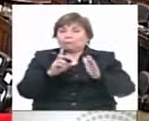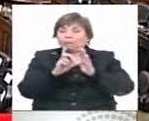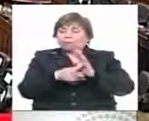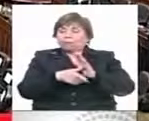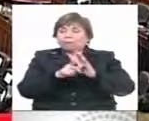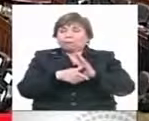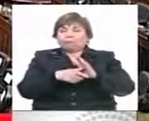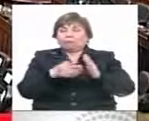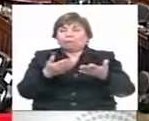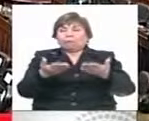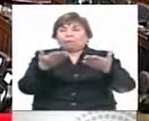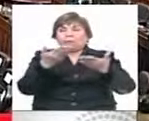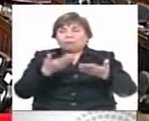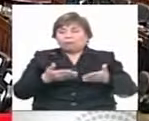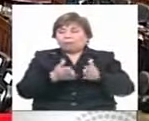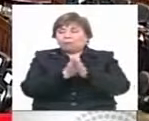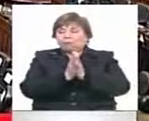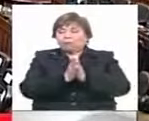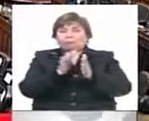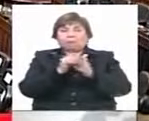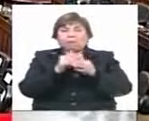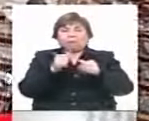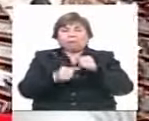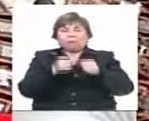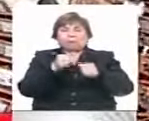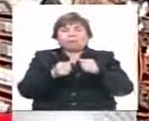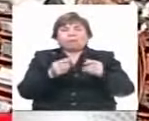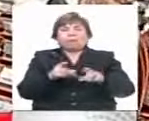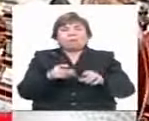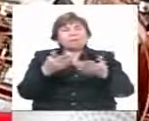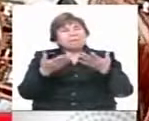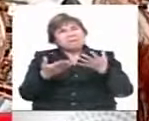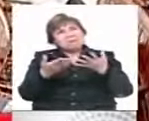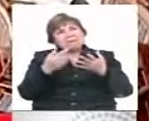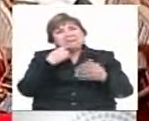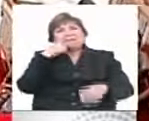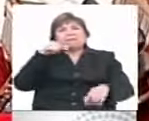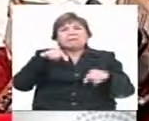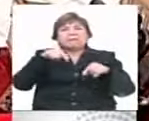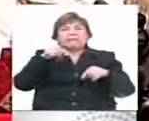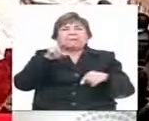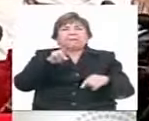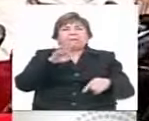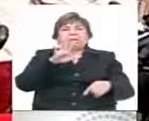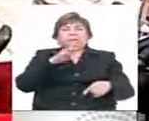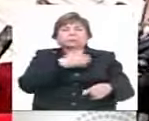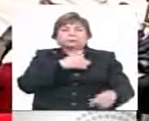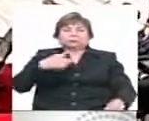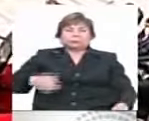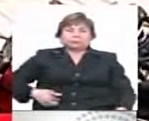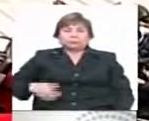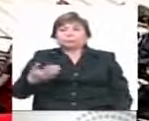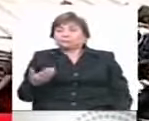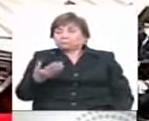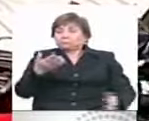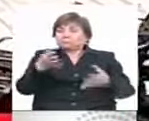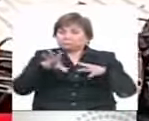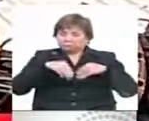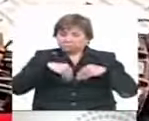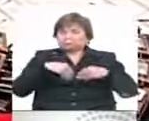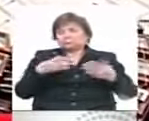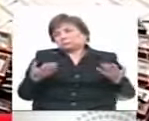pues ante el pedido, ¿no?, de la fecha tentativa del día de hoy 25, la presidenta del Congreso aceptó